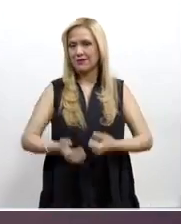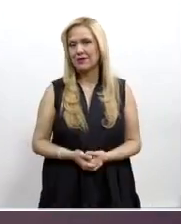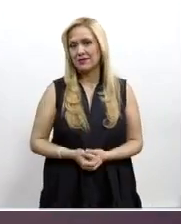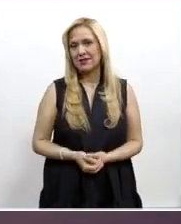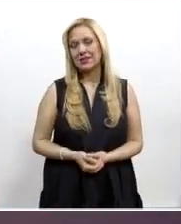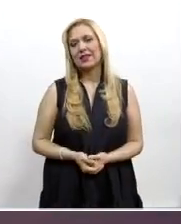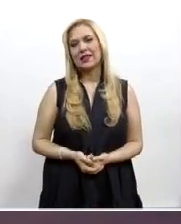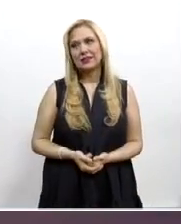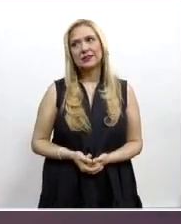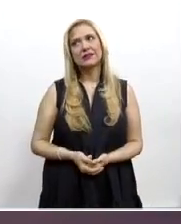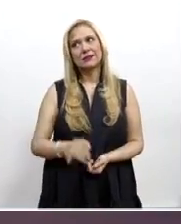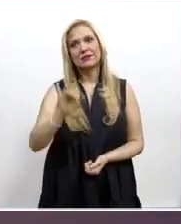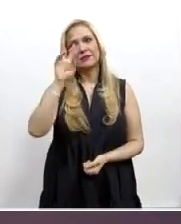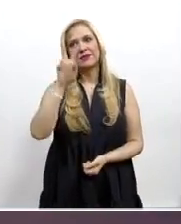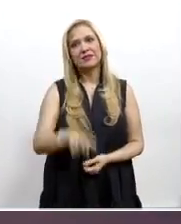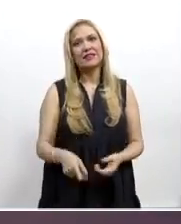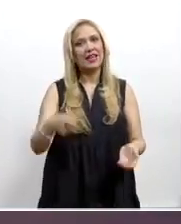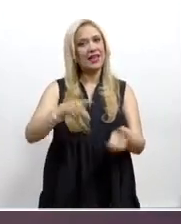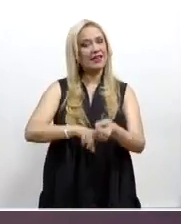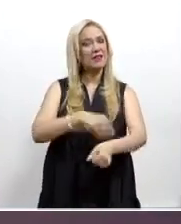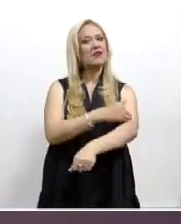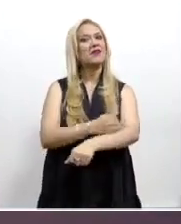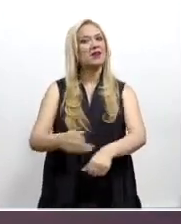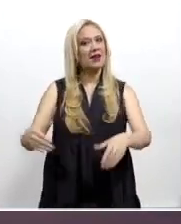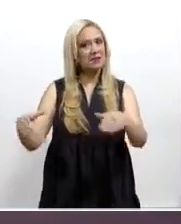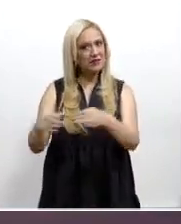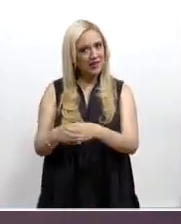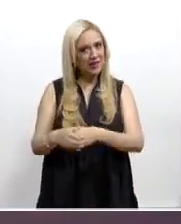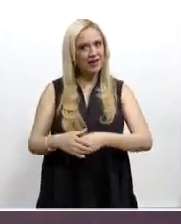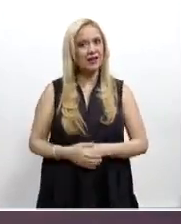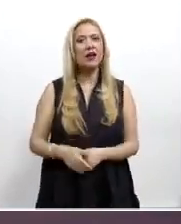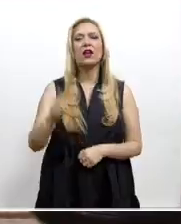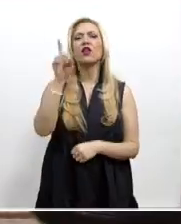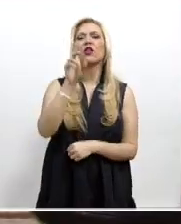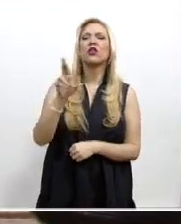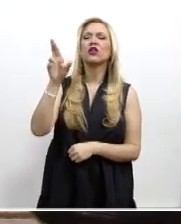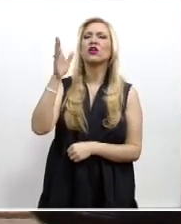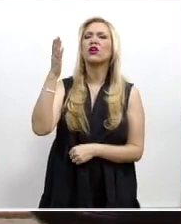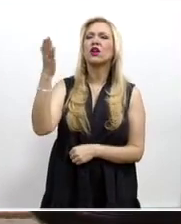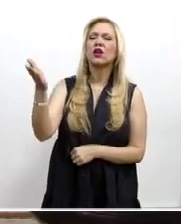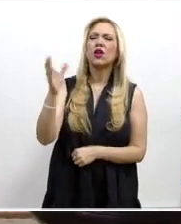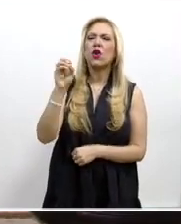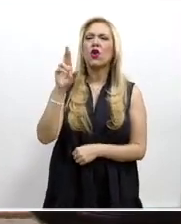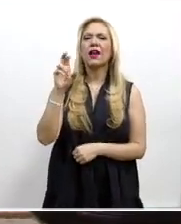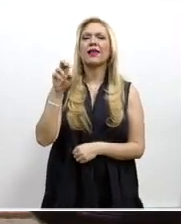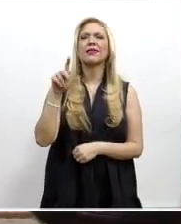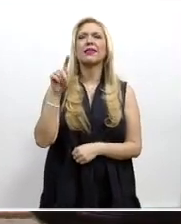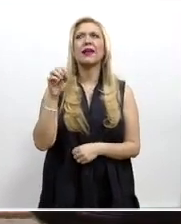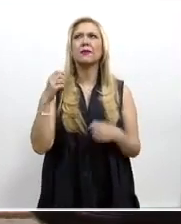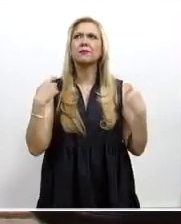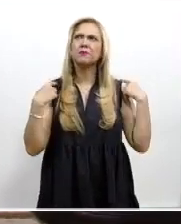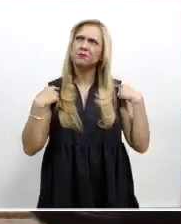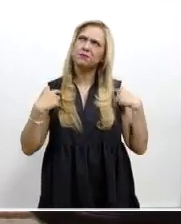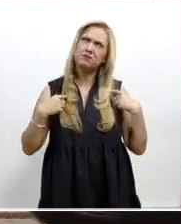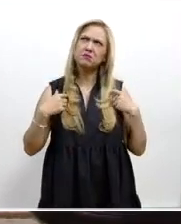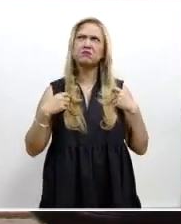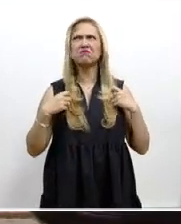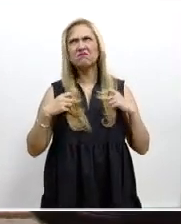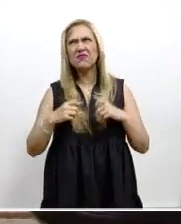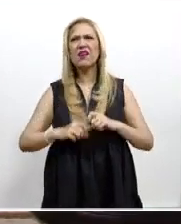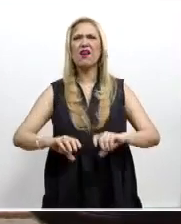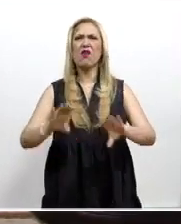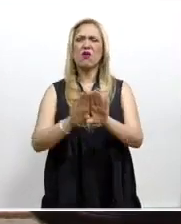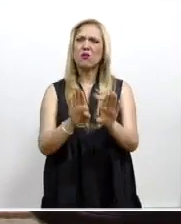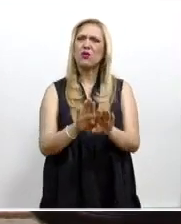parte desde el núcleo familiar, ¿no? Doctor Lorente, me gustaría que nos comentaras, en el caso de las